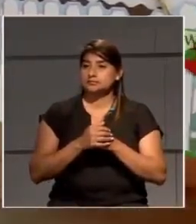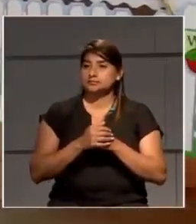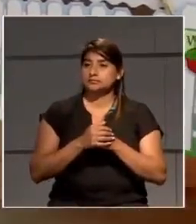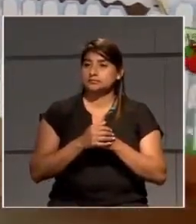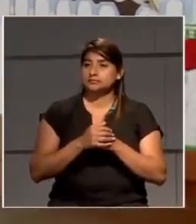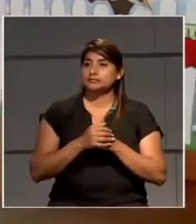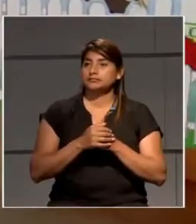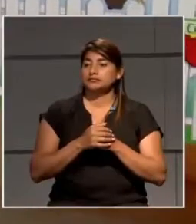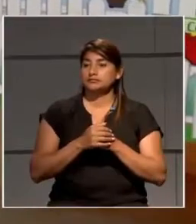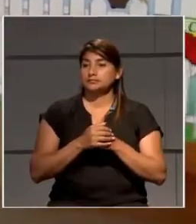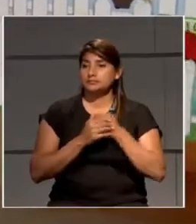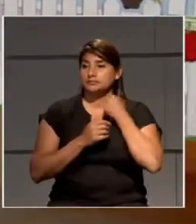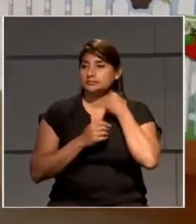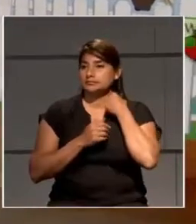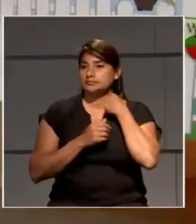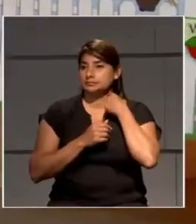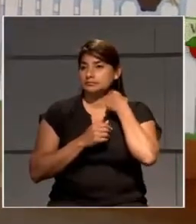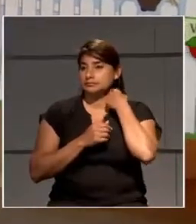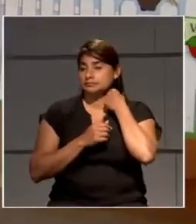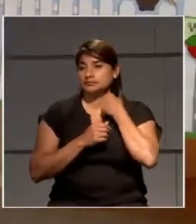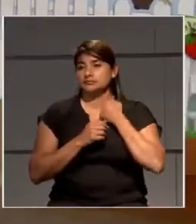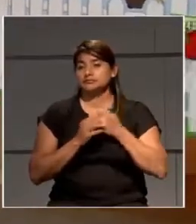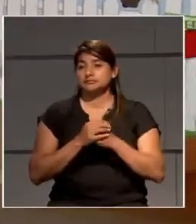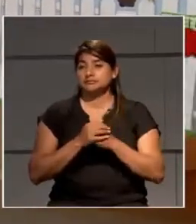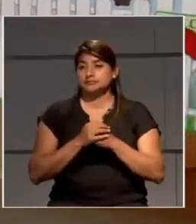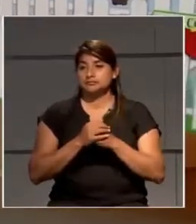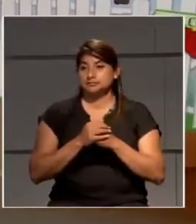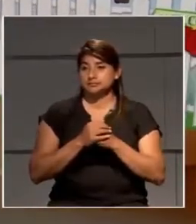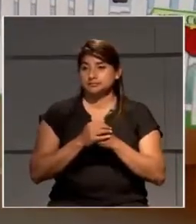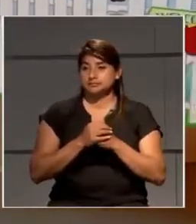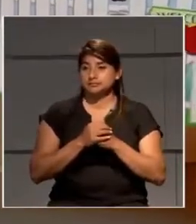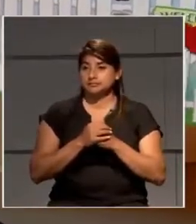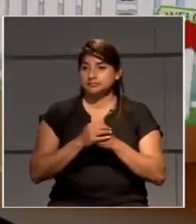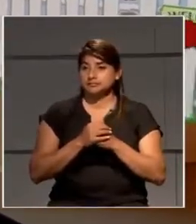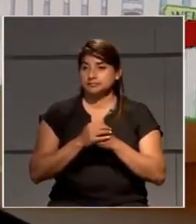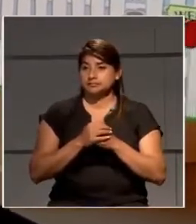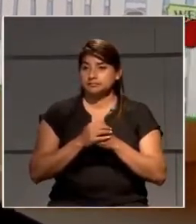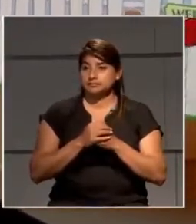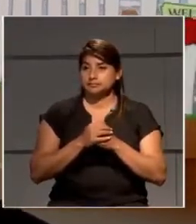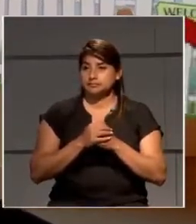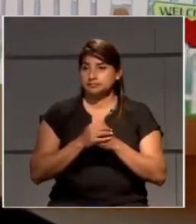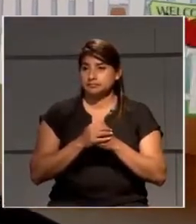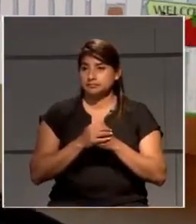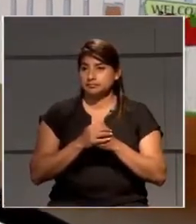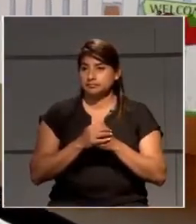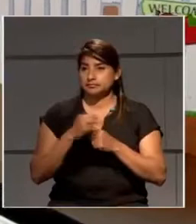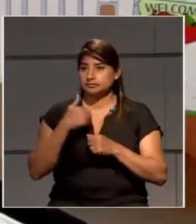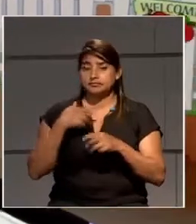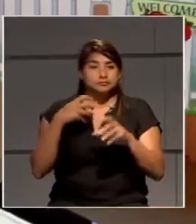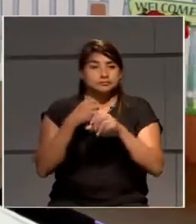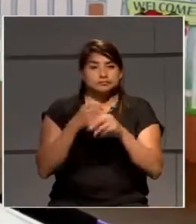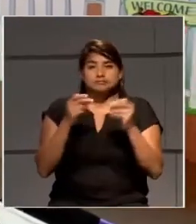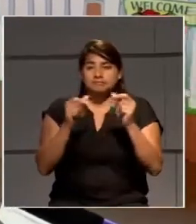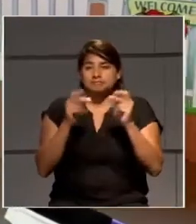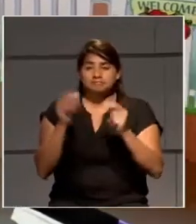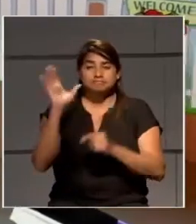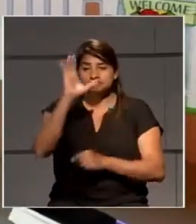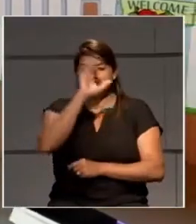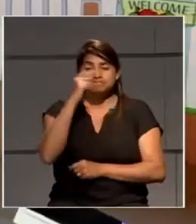palo de lluvia. Vean qué fácil es hacer algo así. Yo voy a hacer aquí rapidísimo para ir